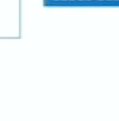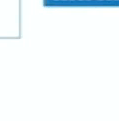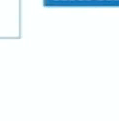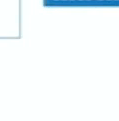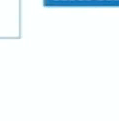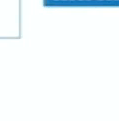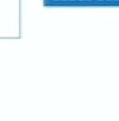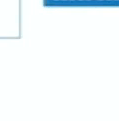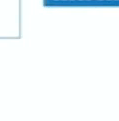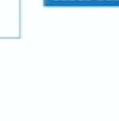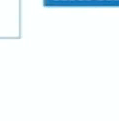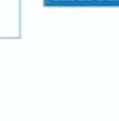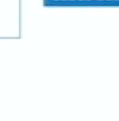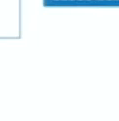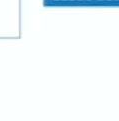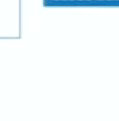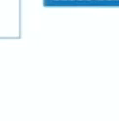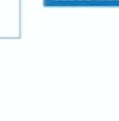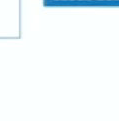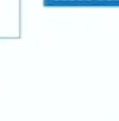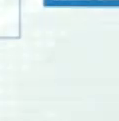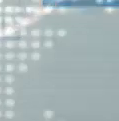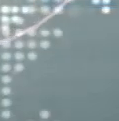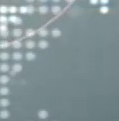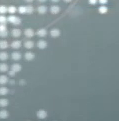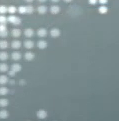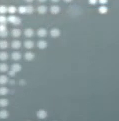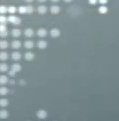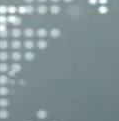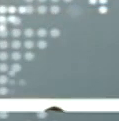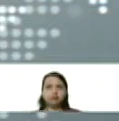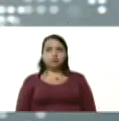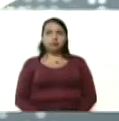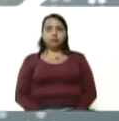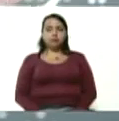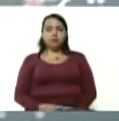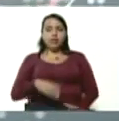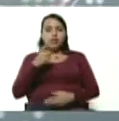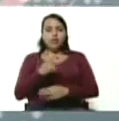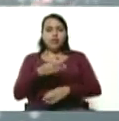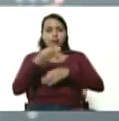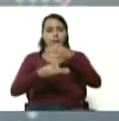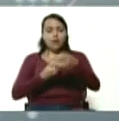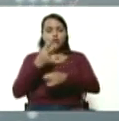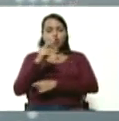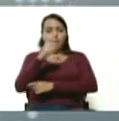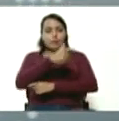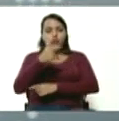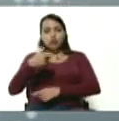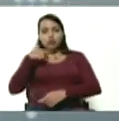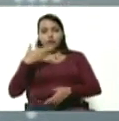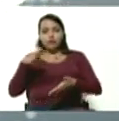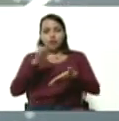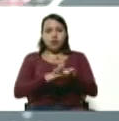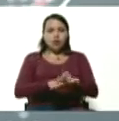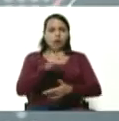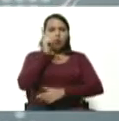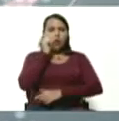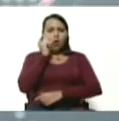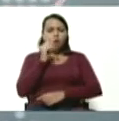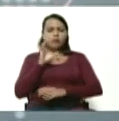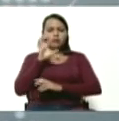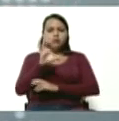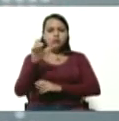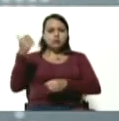COVID-19. Uno de ellos, un señor de 56 años de edad, del municipio de Maracaibo,